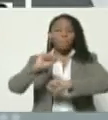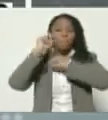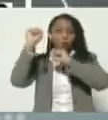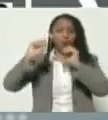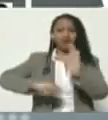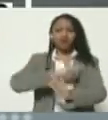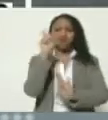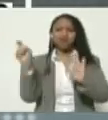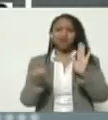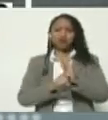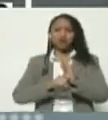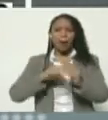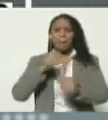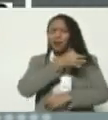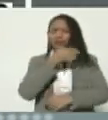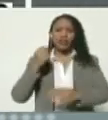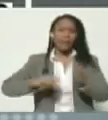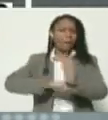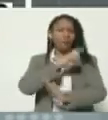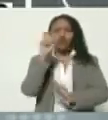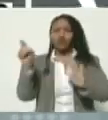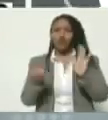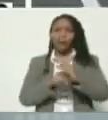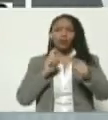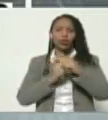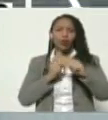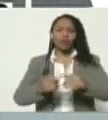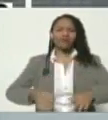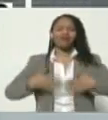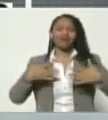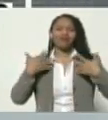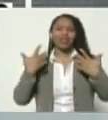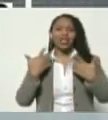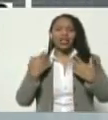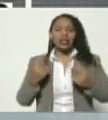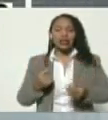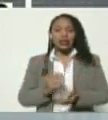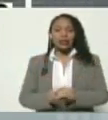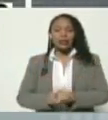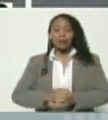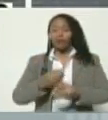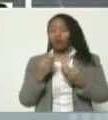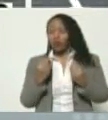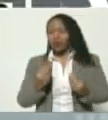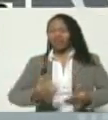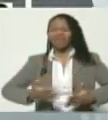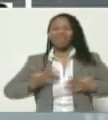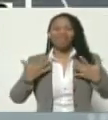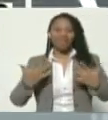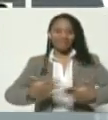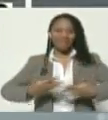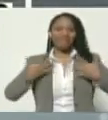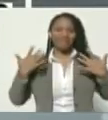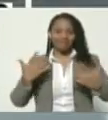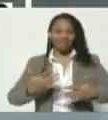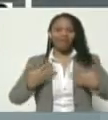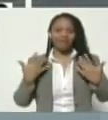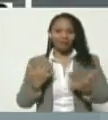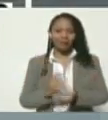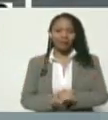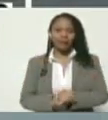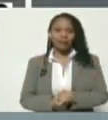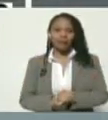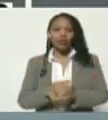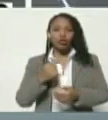total, un éxito total, con mucha emoción. Con mucha alegría, mucha emoción, mucha alegría, les doy